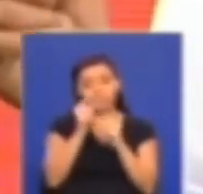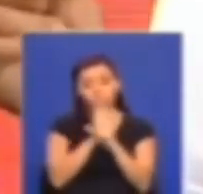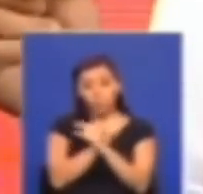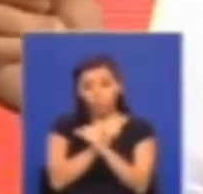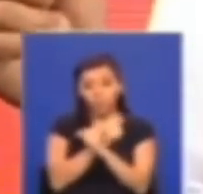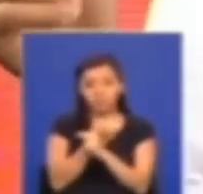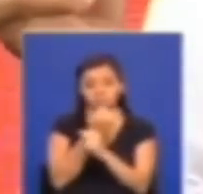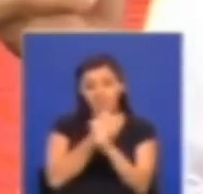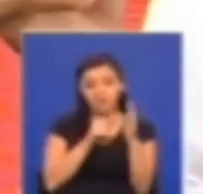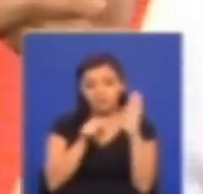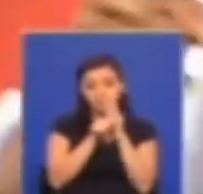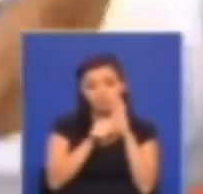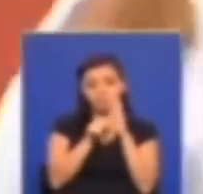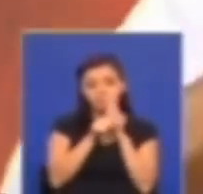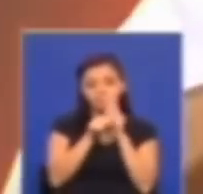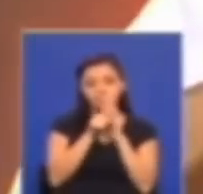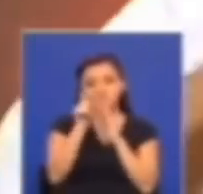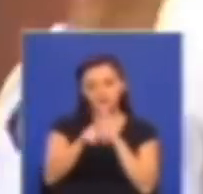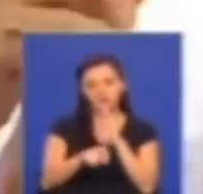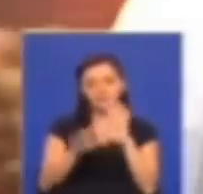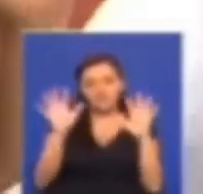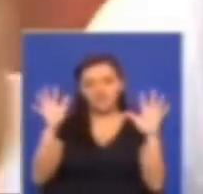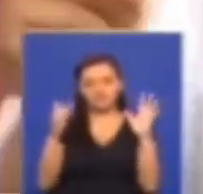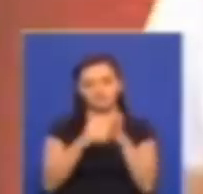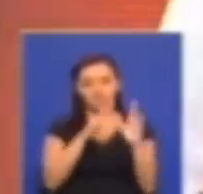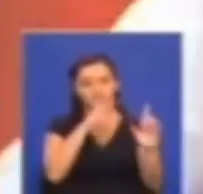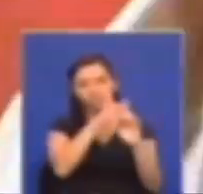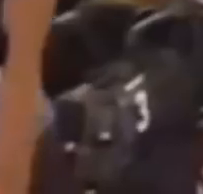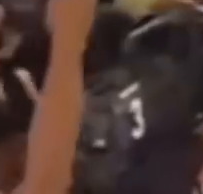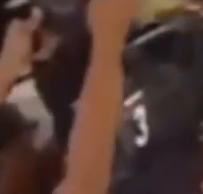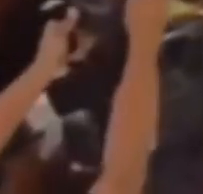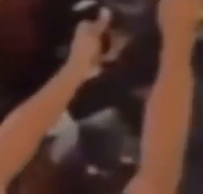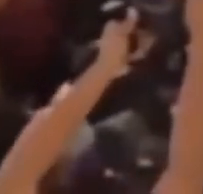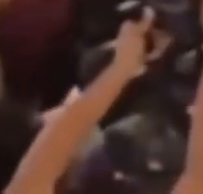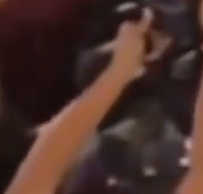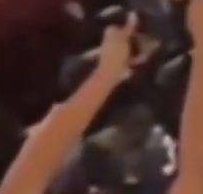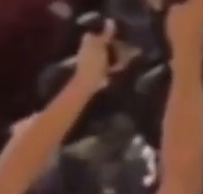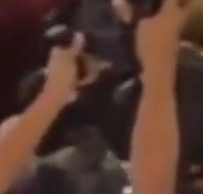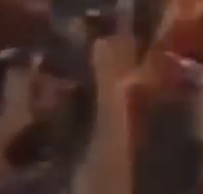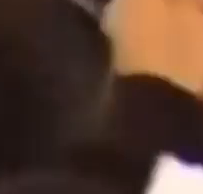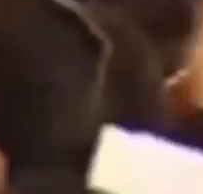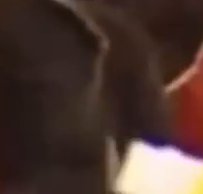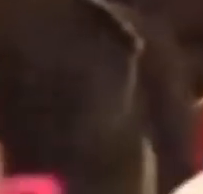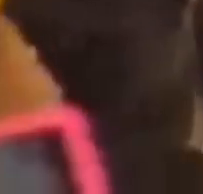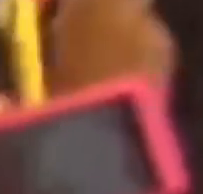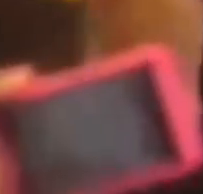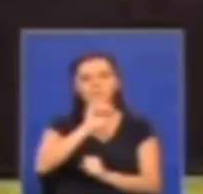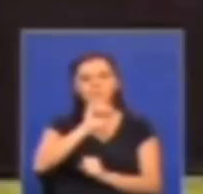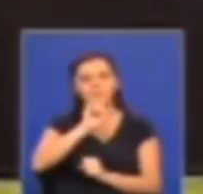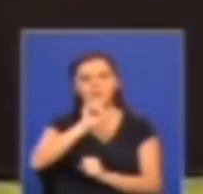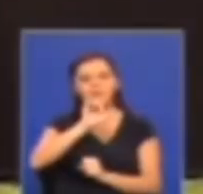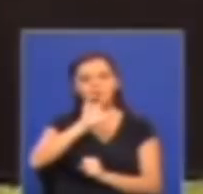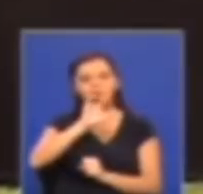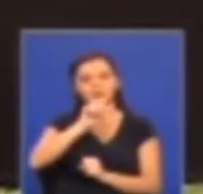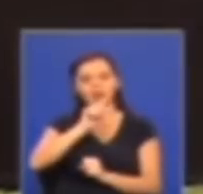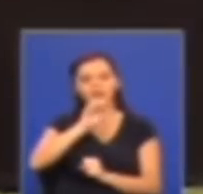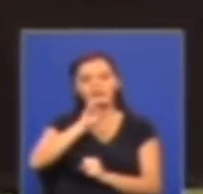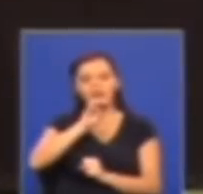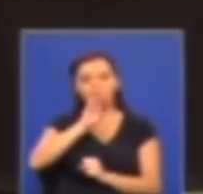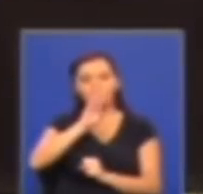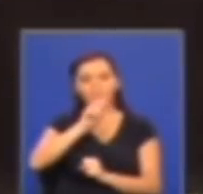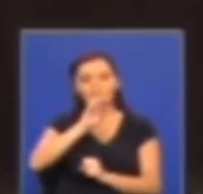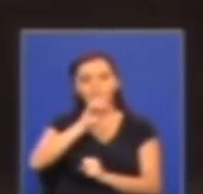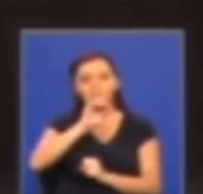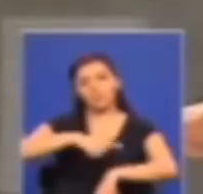de este que mande, mandaremos 10.000 diciéndole eres un cobarde. En uno de sus últimos programas, el presidente ecuatoriano develó la identidad